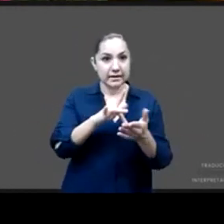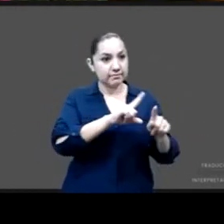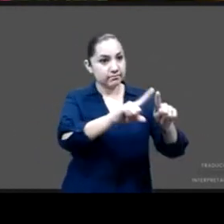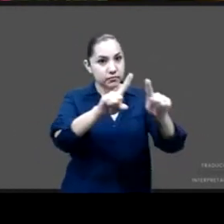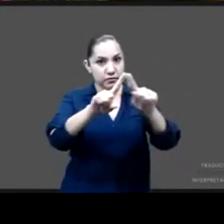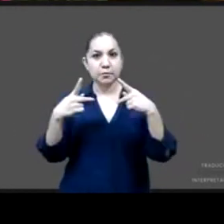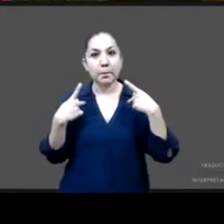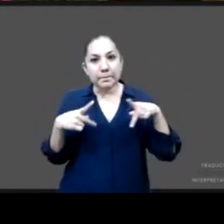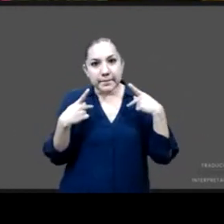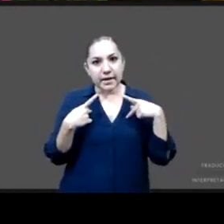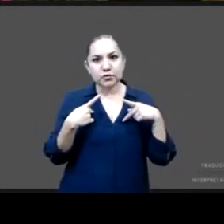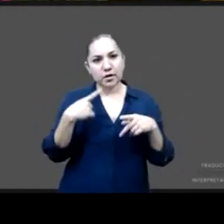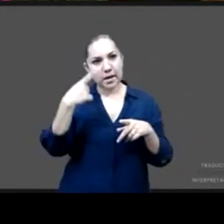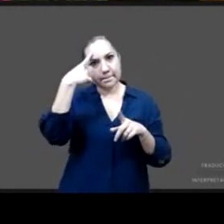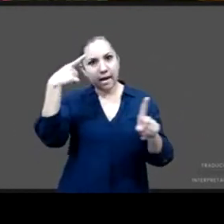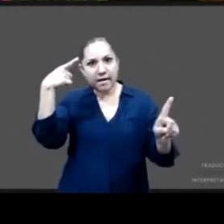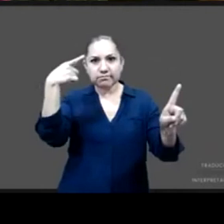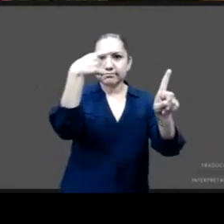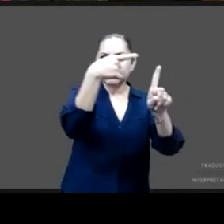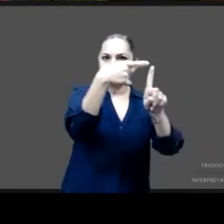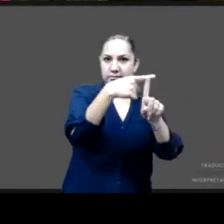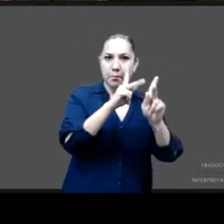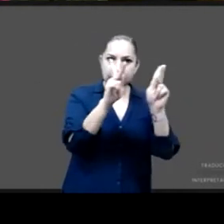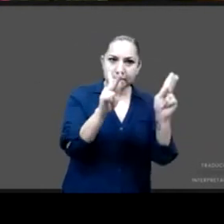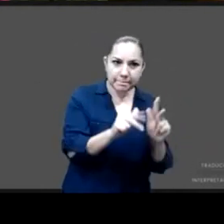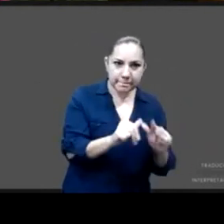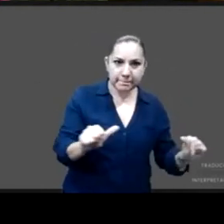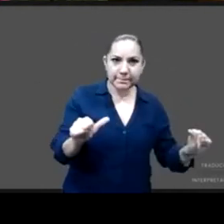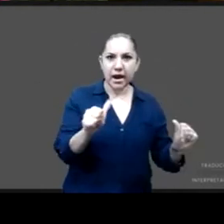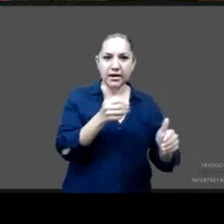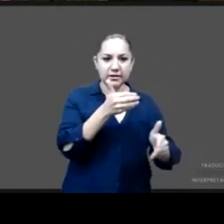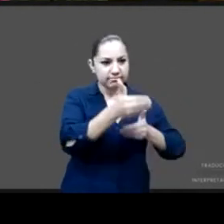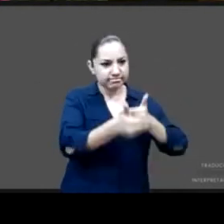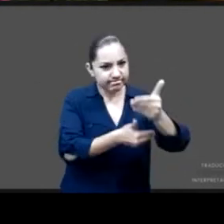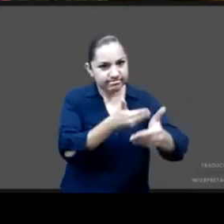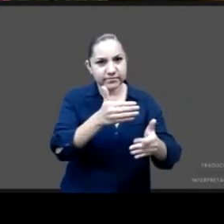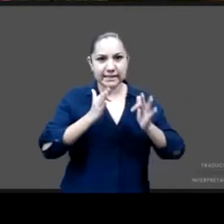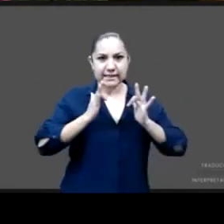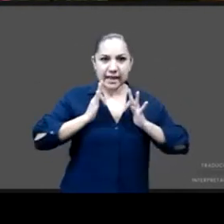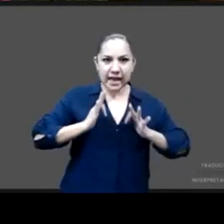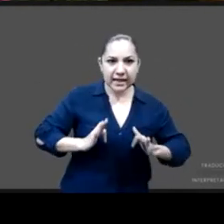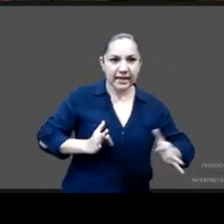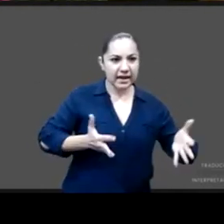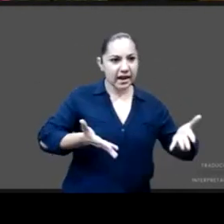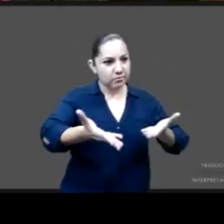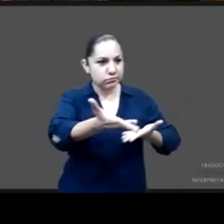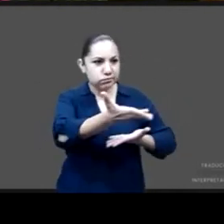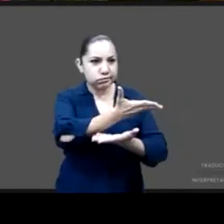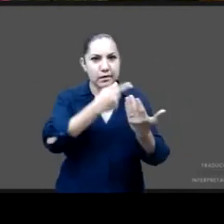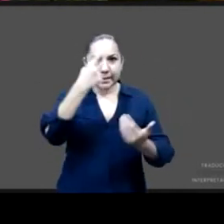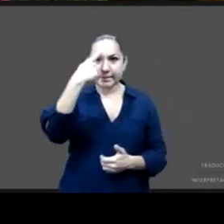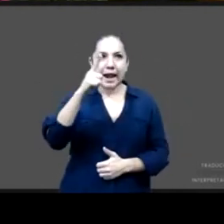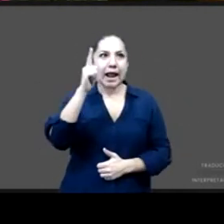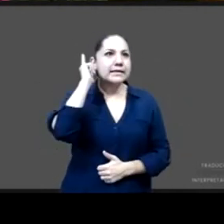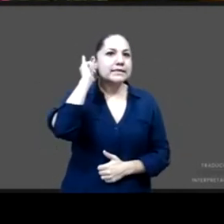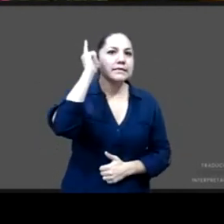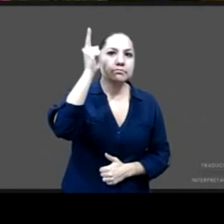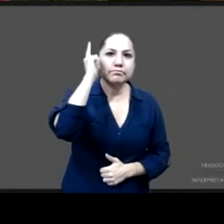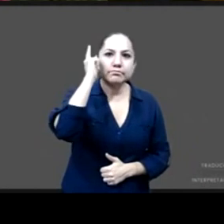de bienestar a los múltiples constructores de esperanza esta pandemia nos tiene que regresar mejores